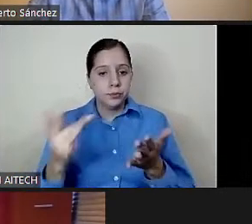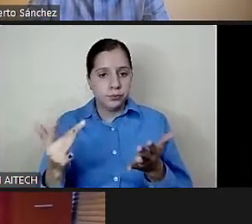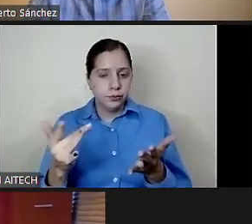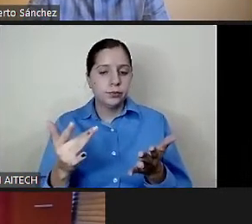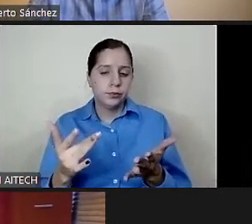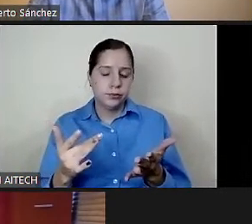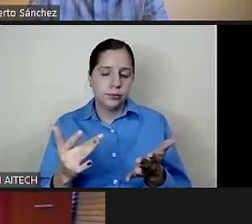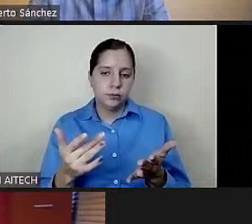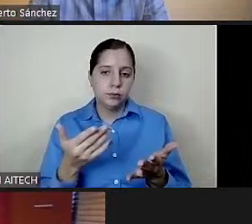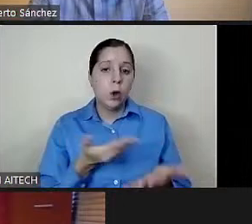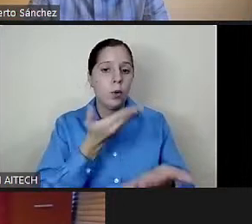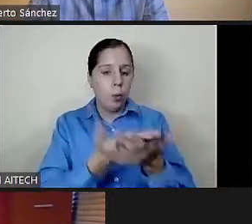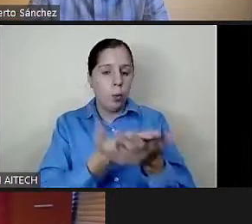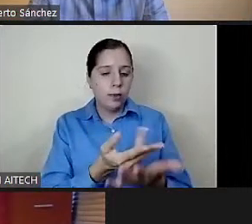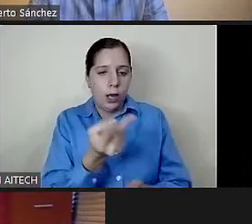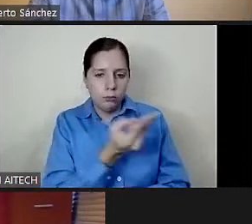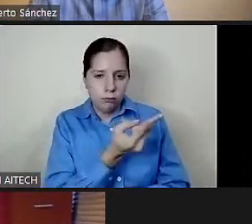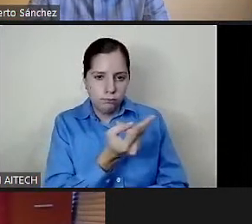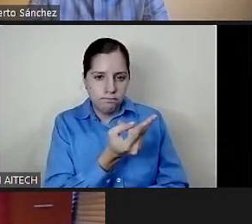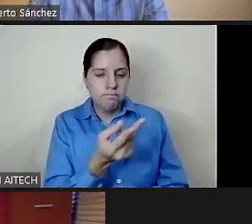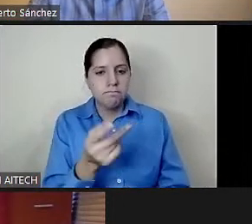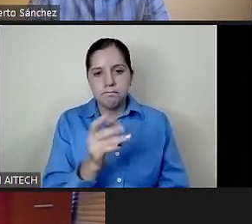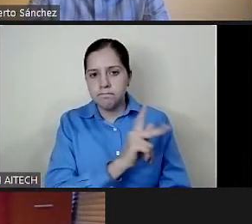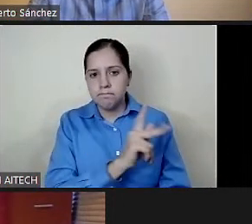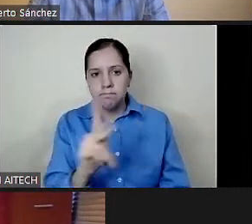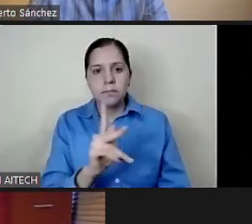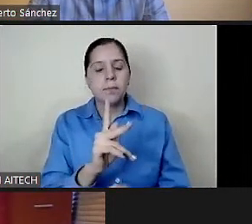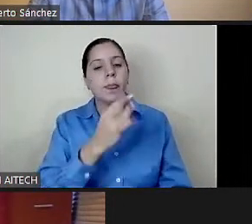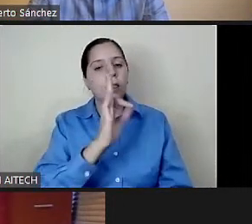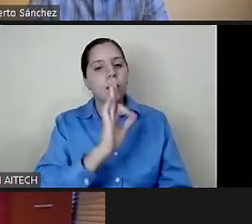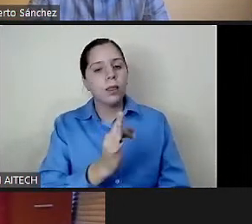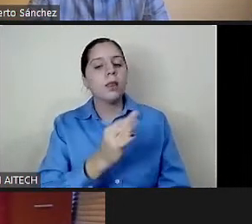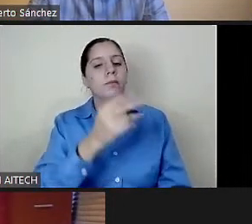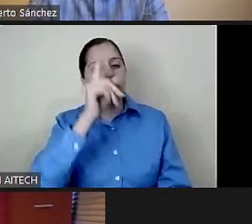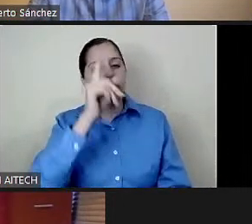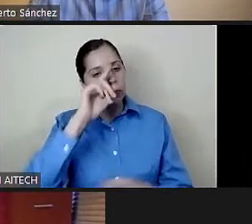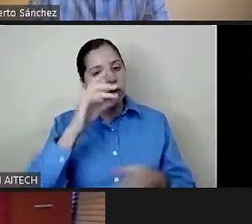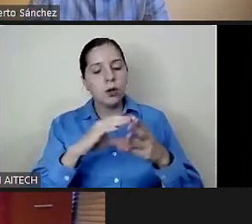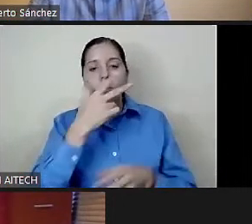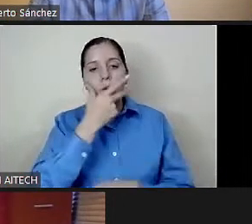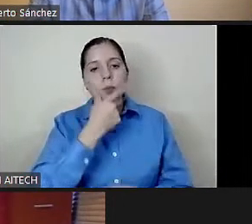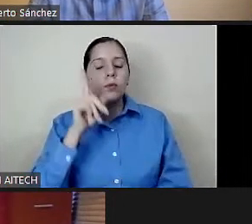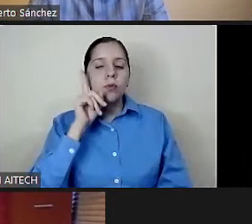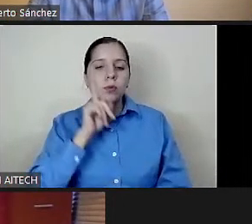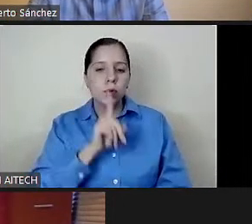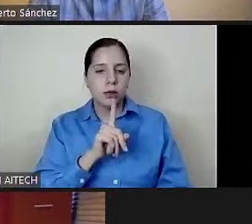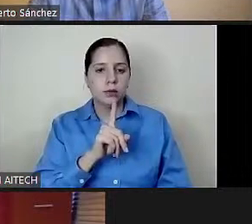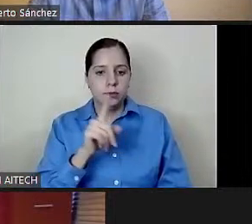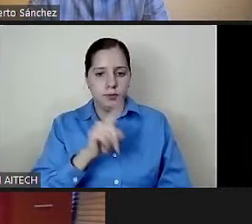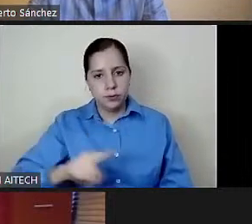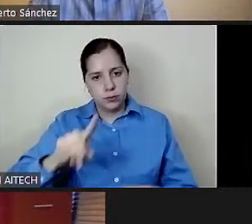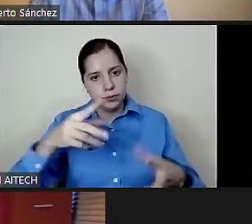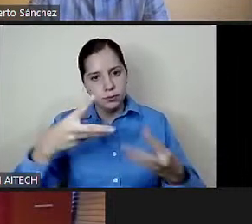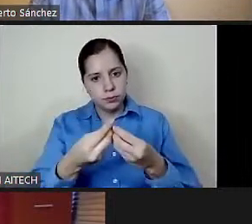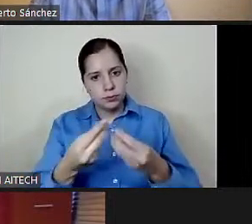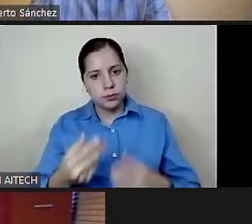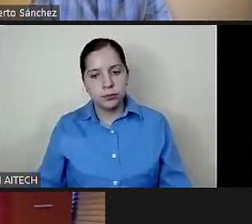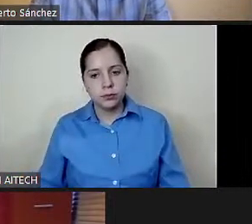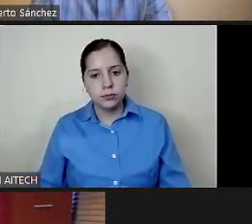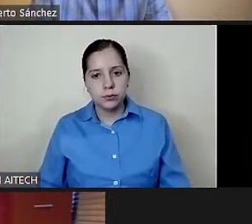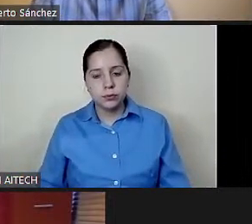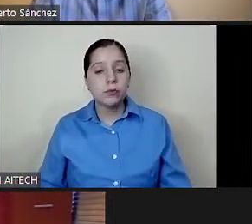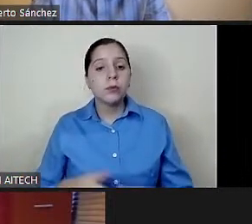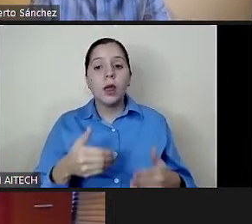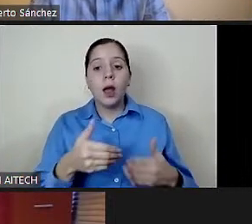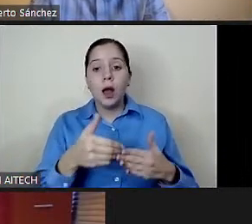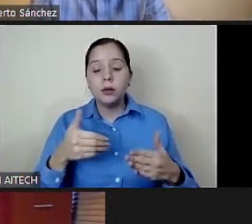ambas propuestas fueron aprobadas por unanimidad de votos de las consejeras y los consejeros electorales presentes. Señor secretario, antes de